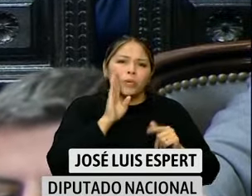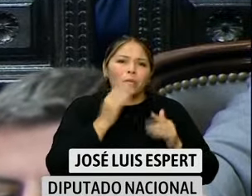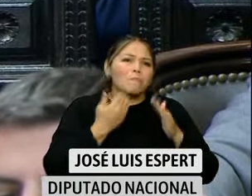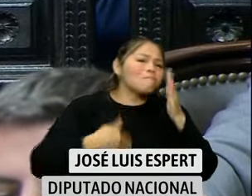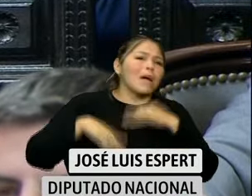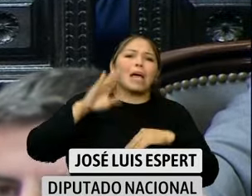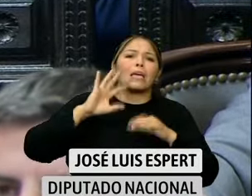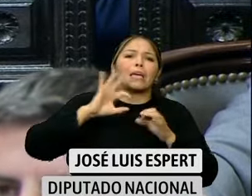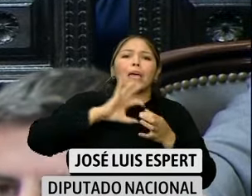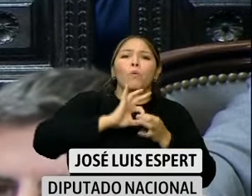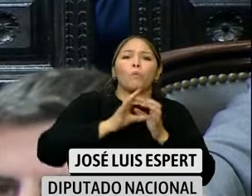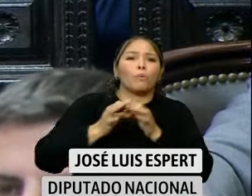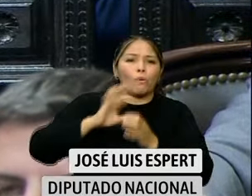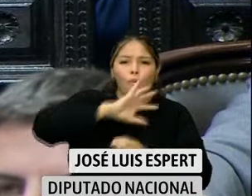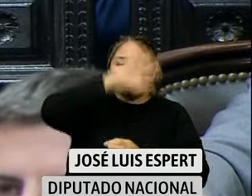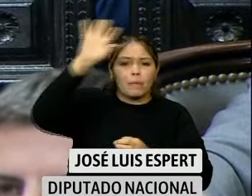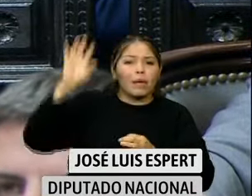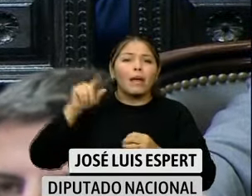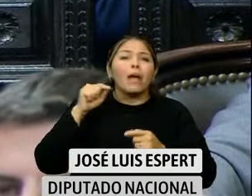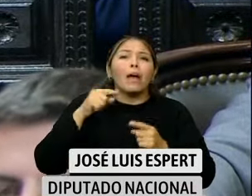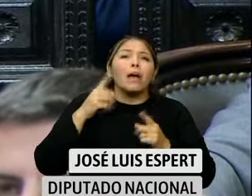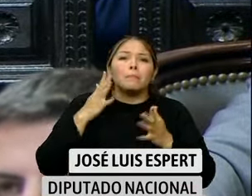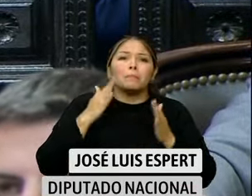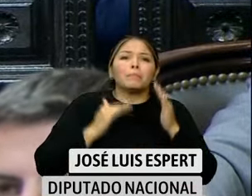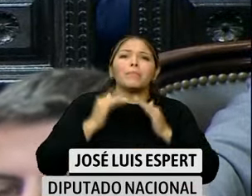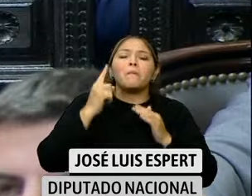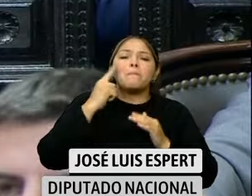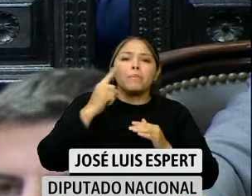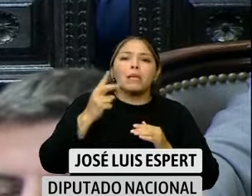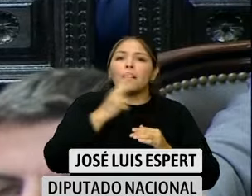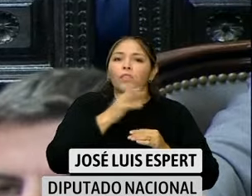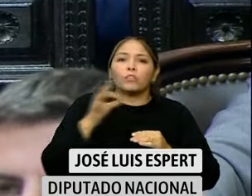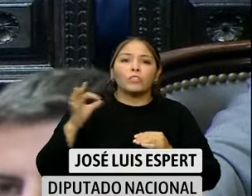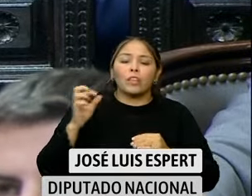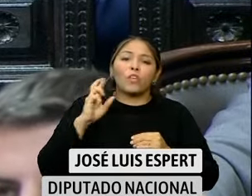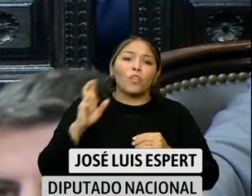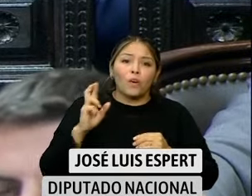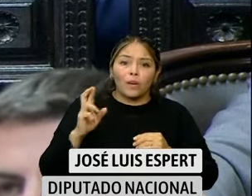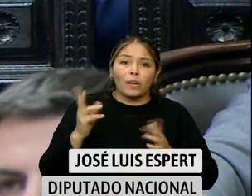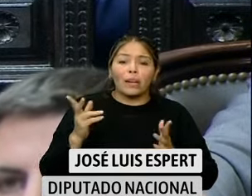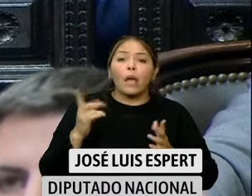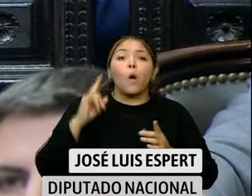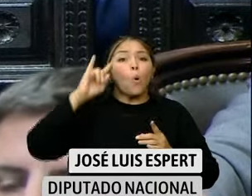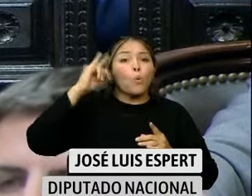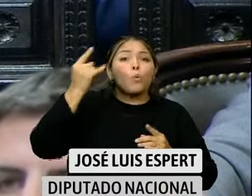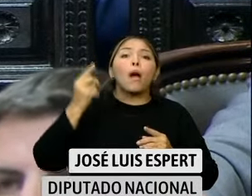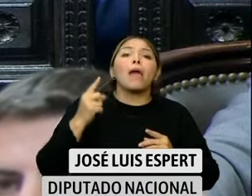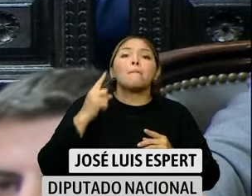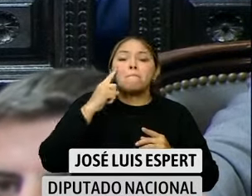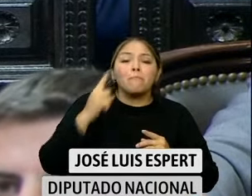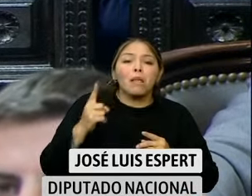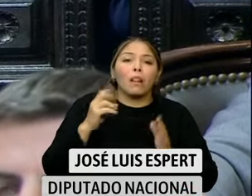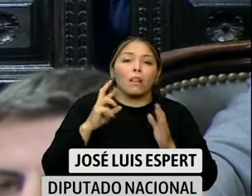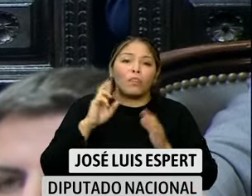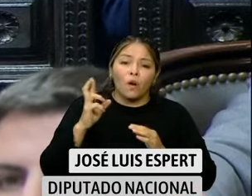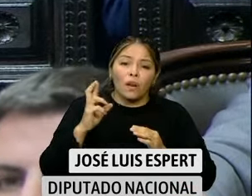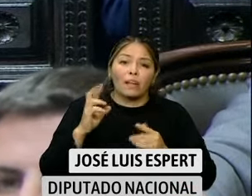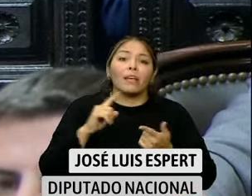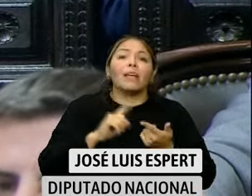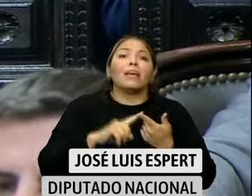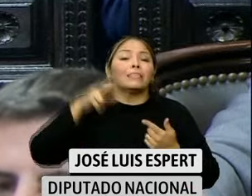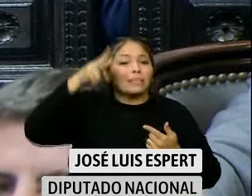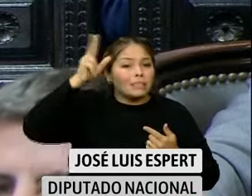imponible es de $1200 al de Uruguay de 1000 d al de Chile de 900